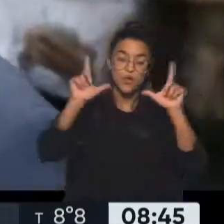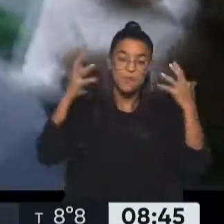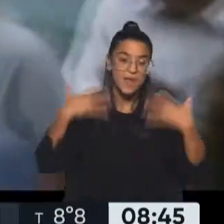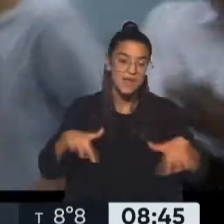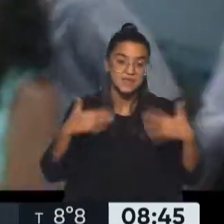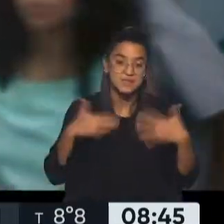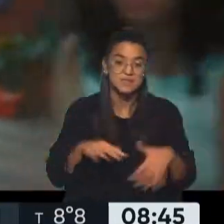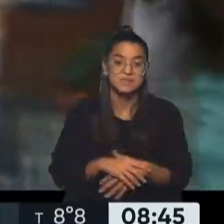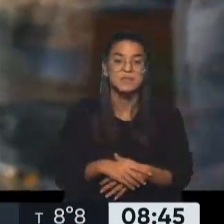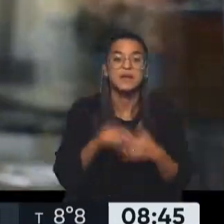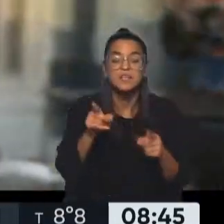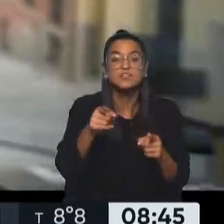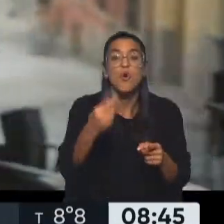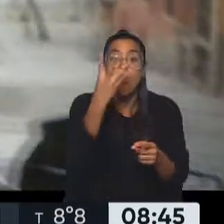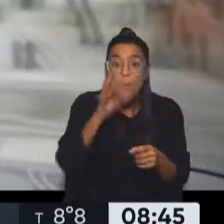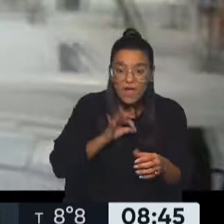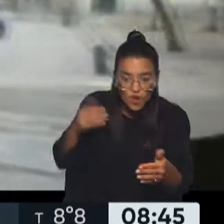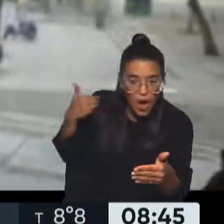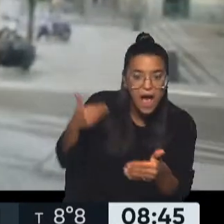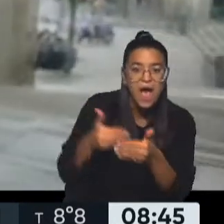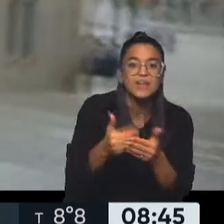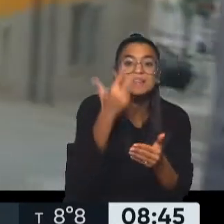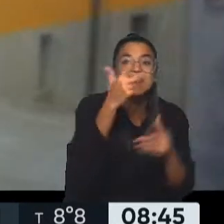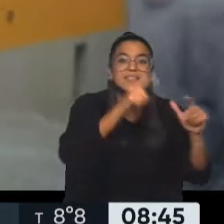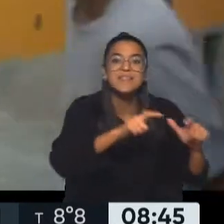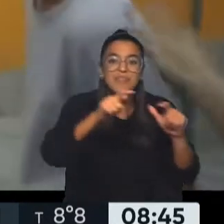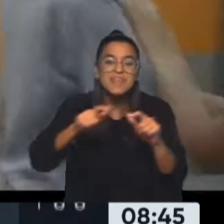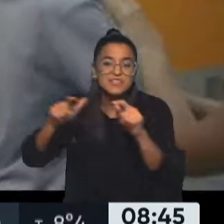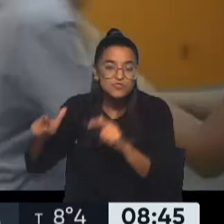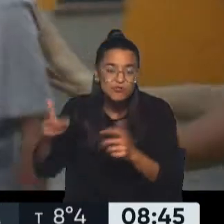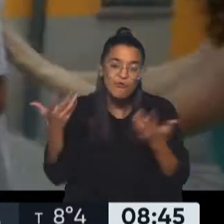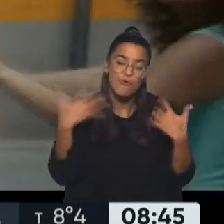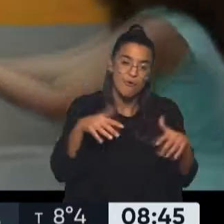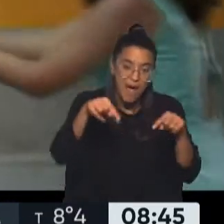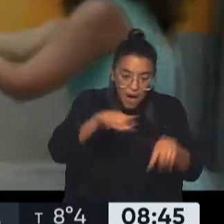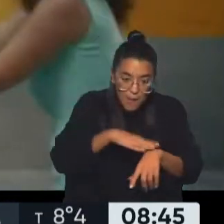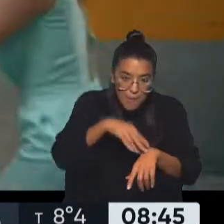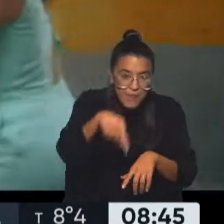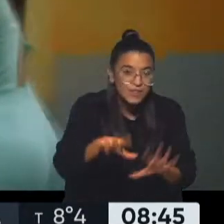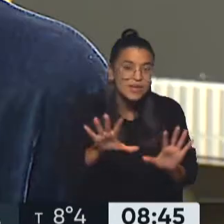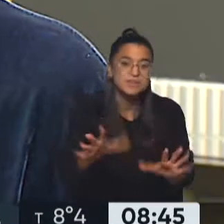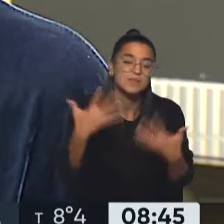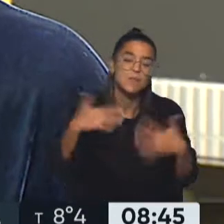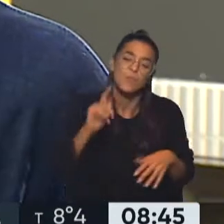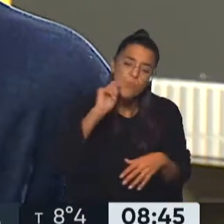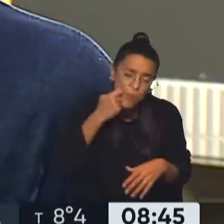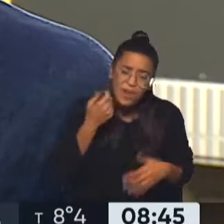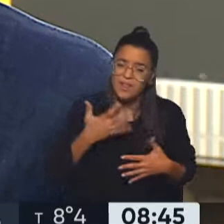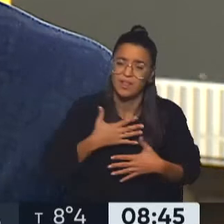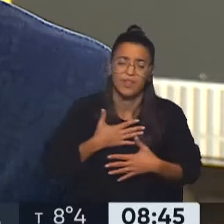gigante. Y eso, que en 4 años, 3 discos, estemos en este momento, es muy grato, muy